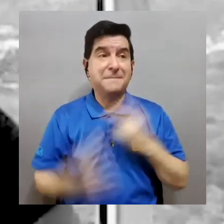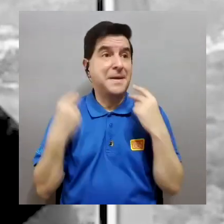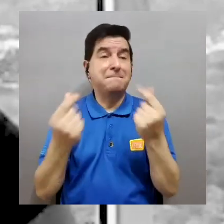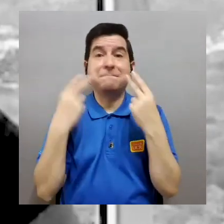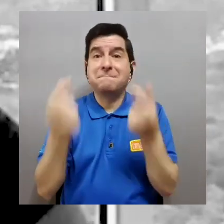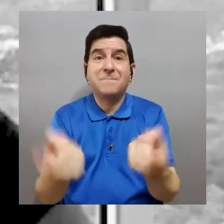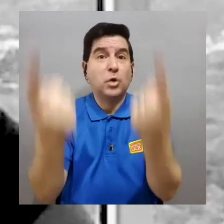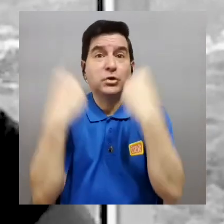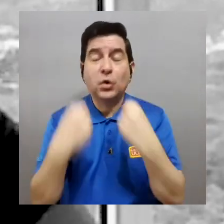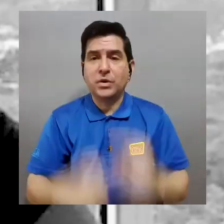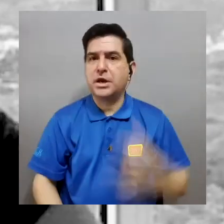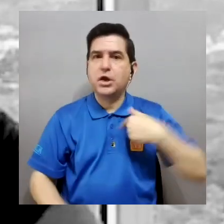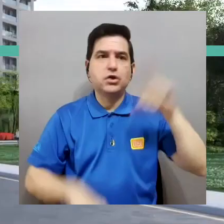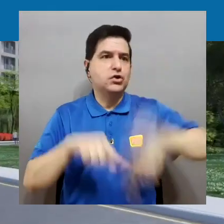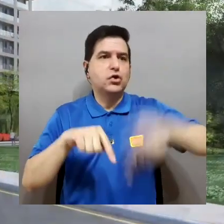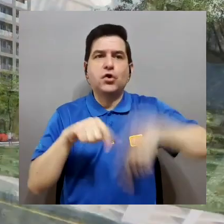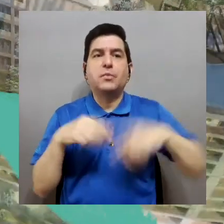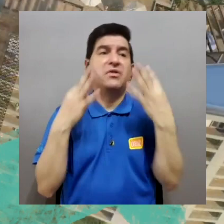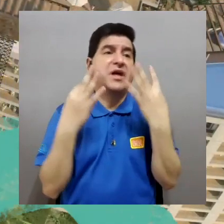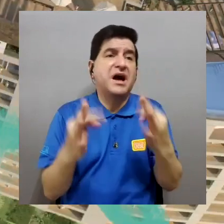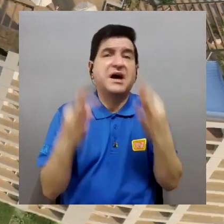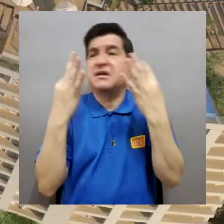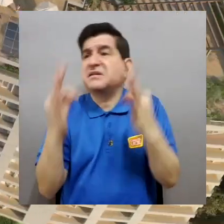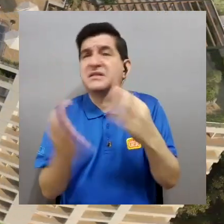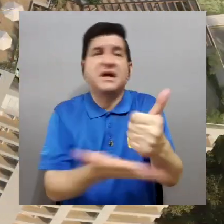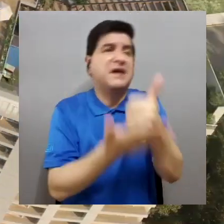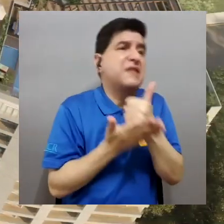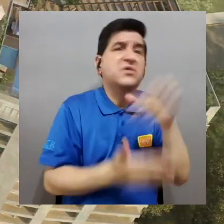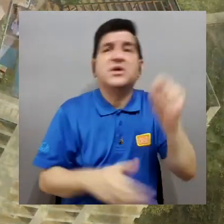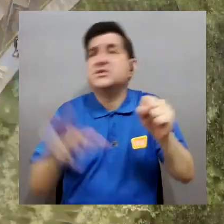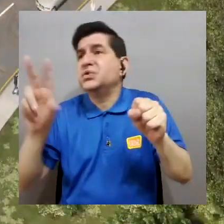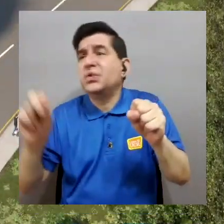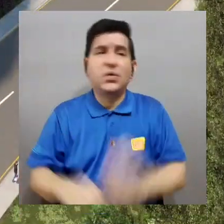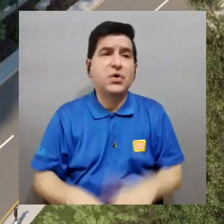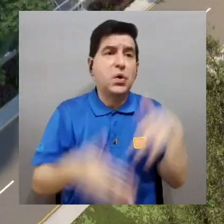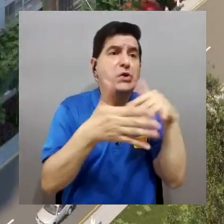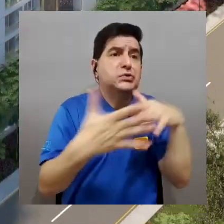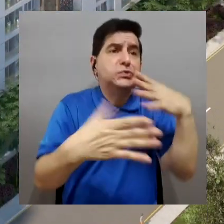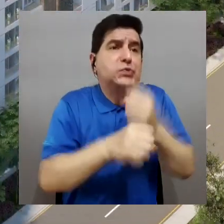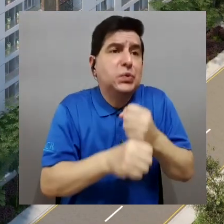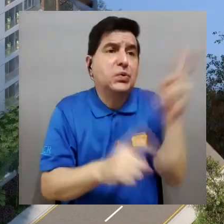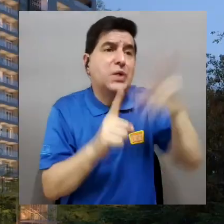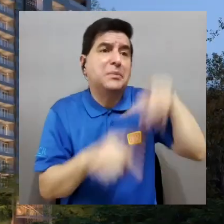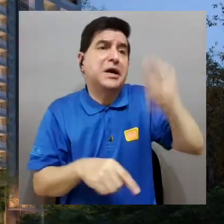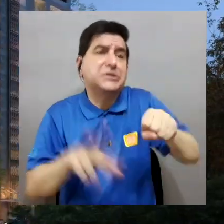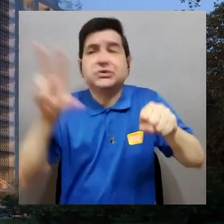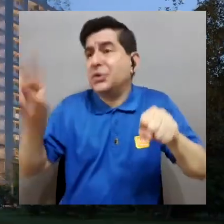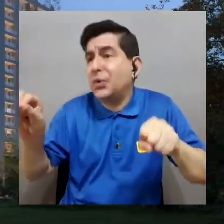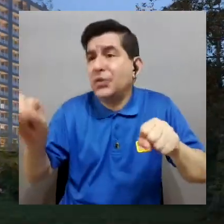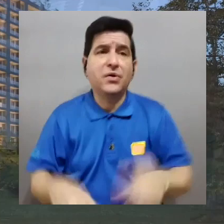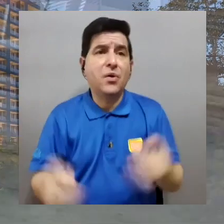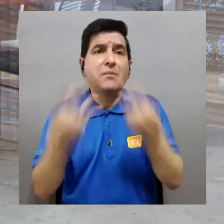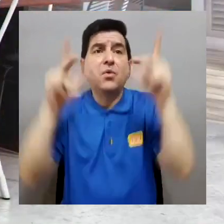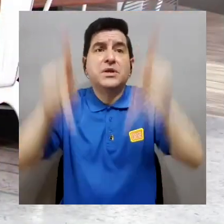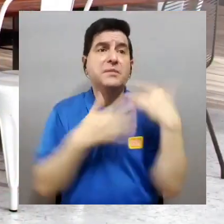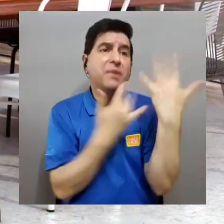me urgía venirme. No podía estar ahí tratando de que me dieran un bono, ¿no? Entonces que te hacen un estudio, a ver si aplicas o no aplicas, que